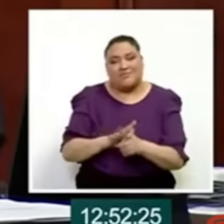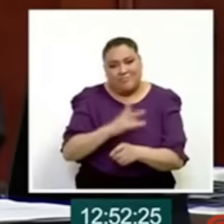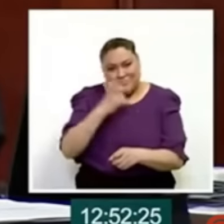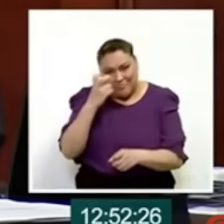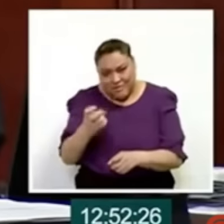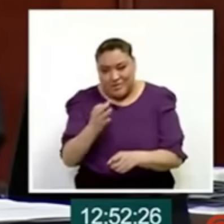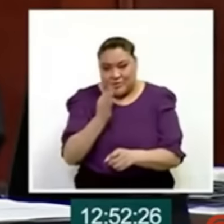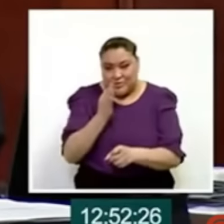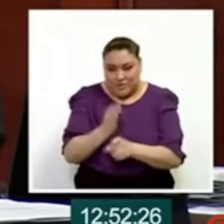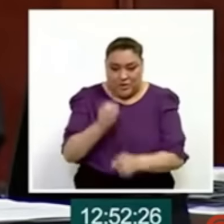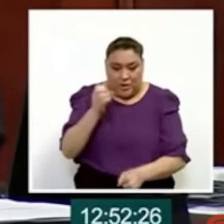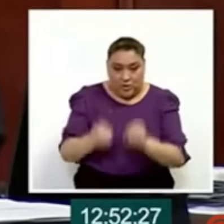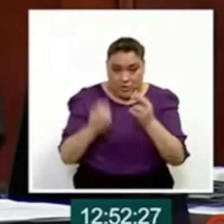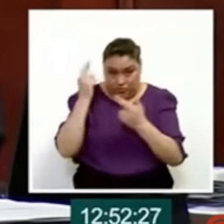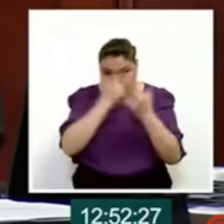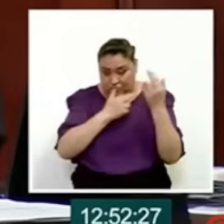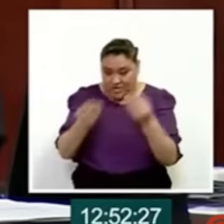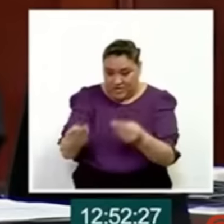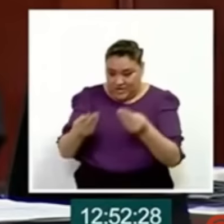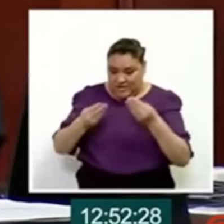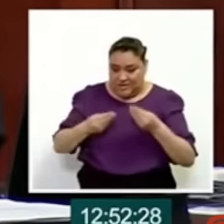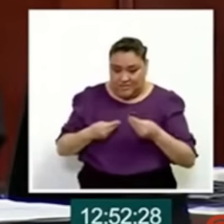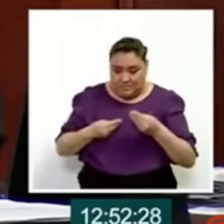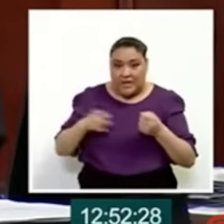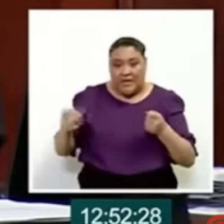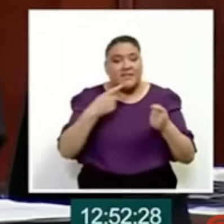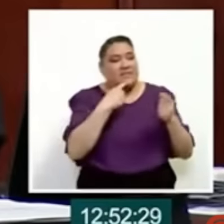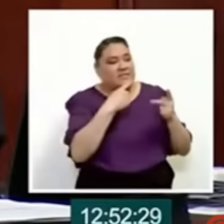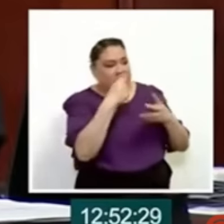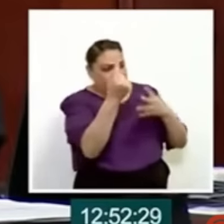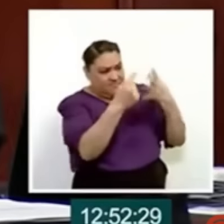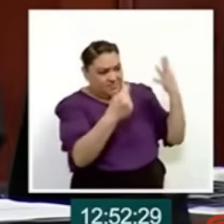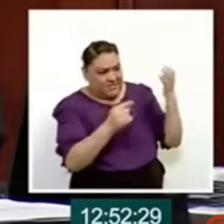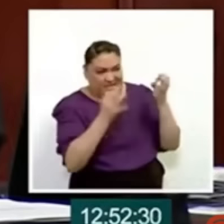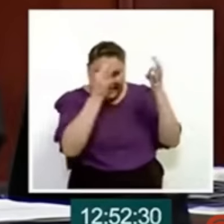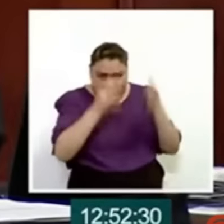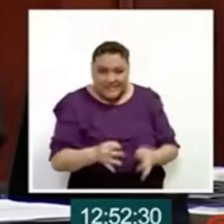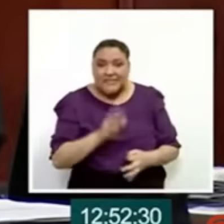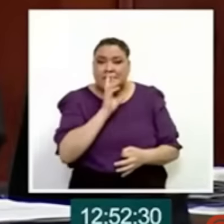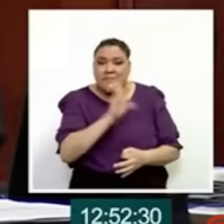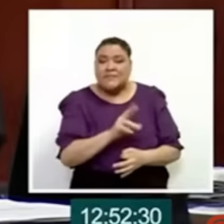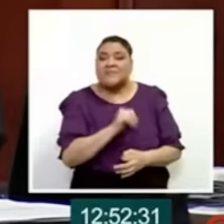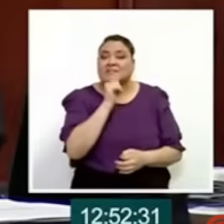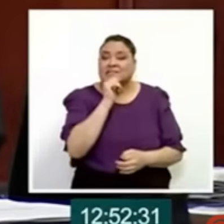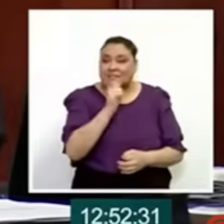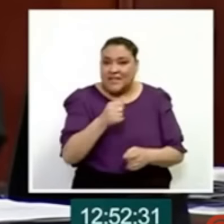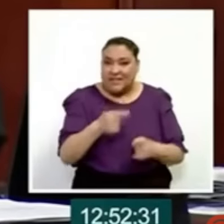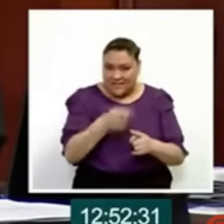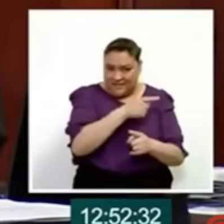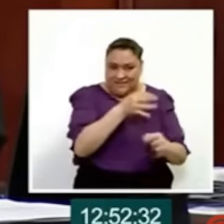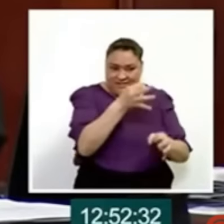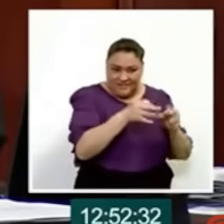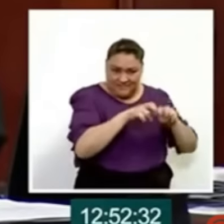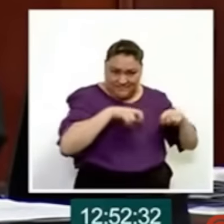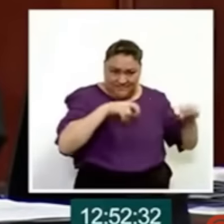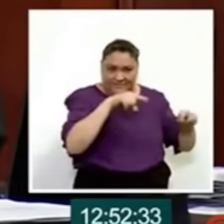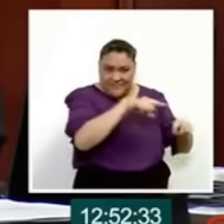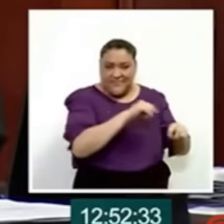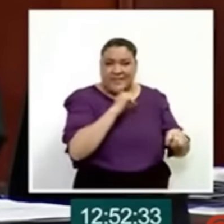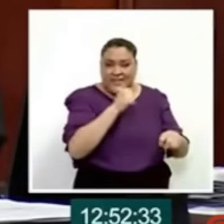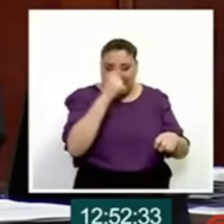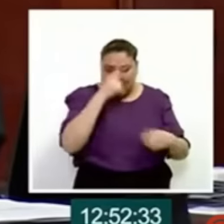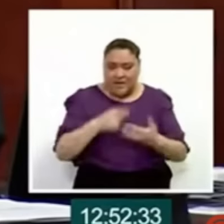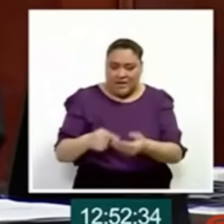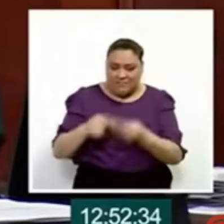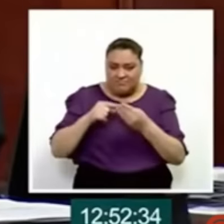hubiera también respaldado el voto. Creo que es una de las demandas que motivaron la reforma judicial, uno de los temas que